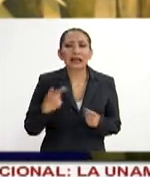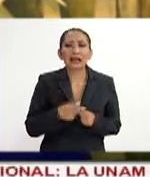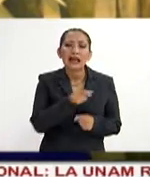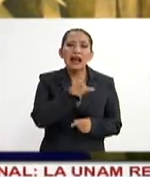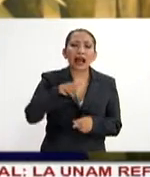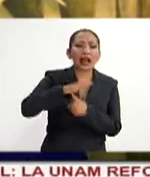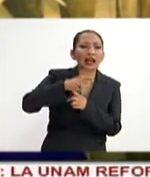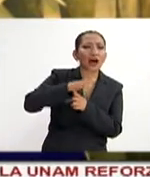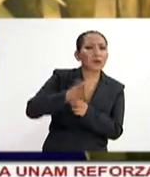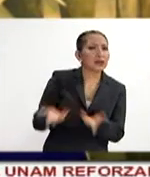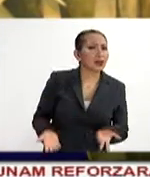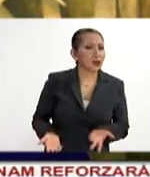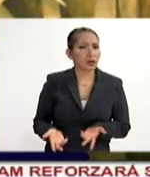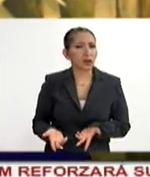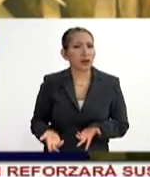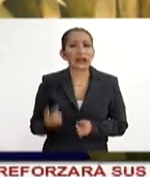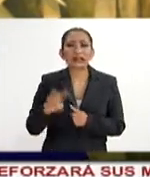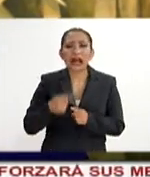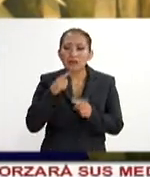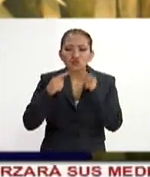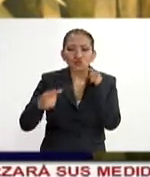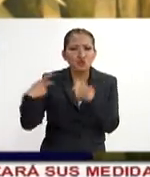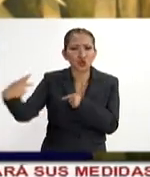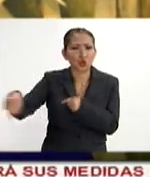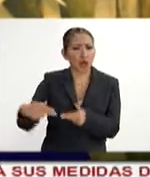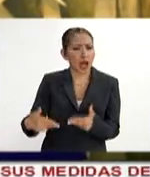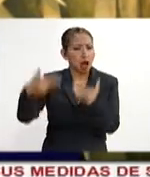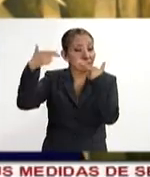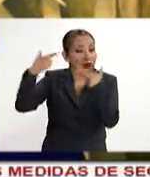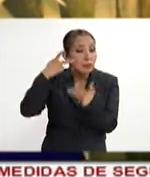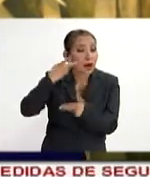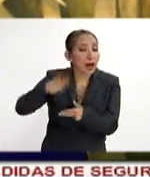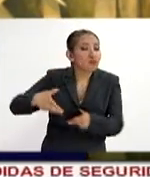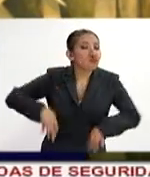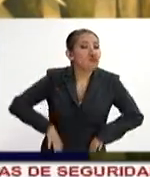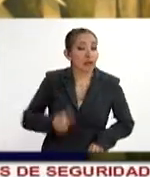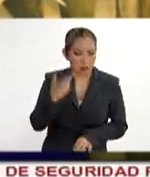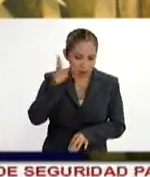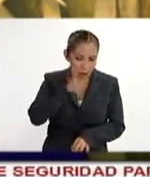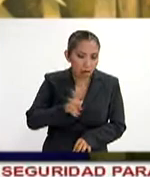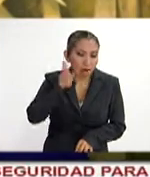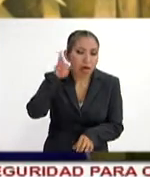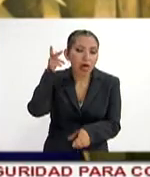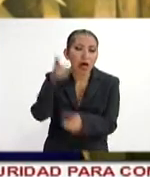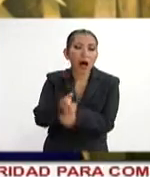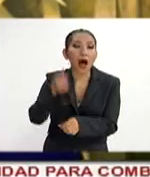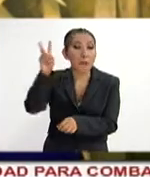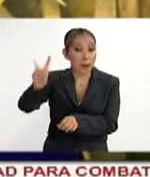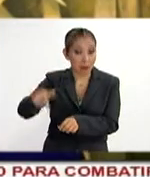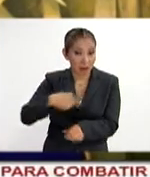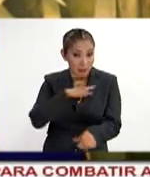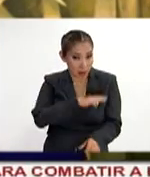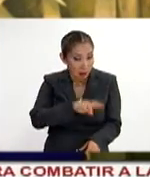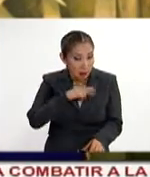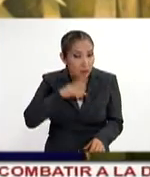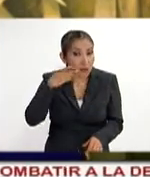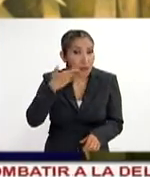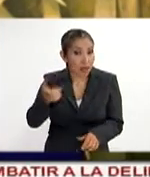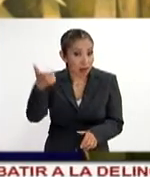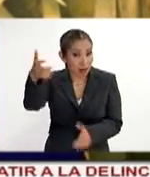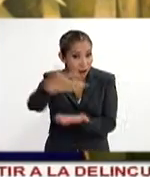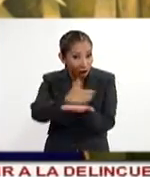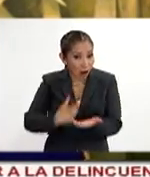paga el helicóptero? ¿Qué negocios tiene? Bueno, recursos privados, ¿de dónde? Pues lo vamos a fiscalizar para ver si es cierto que son privados y buenos